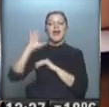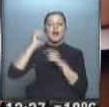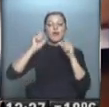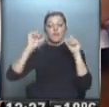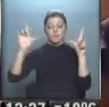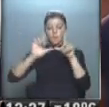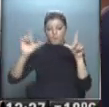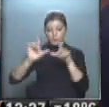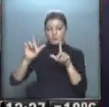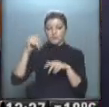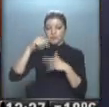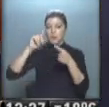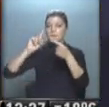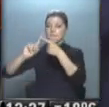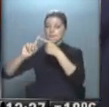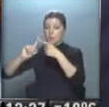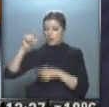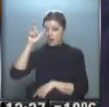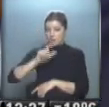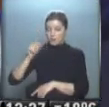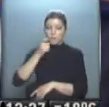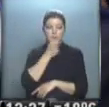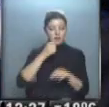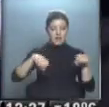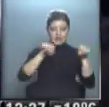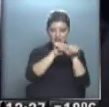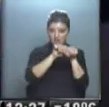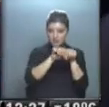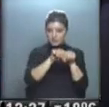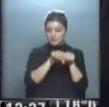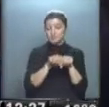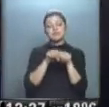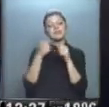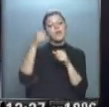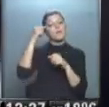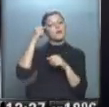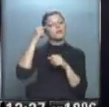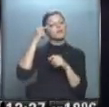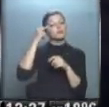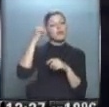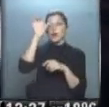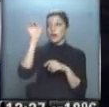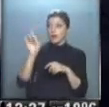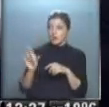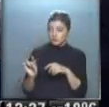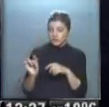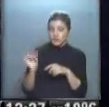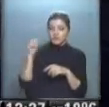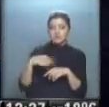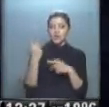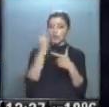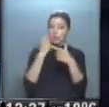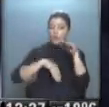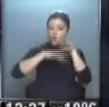por suscripción con vínculo físico, TV por cable, se estableció a nivel nacional un doble límite,